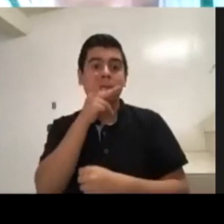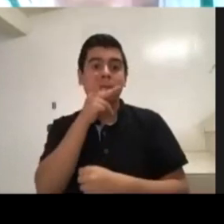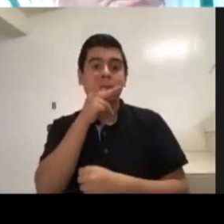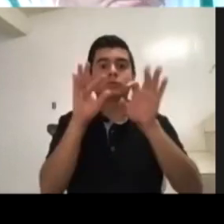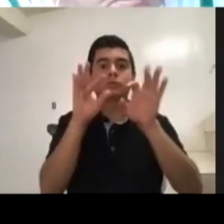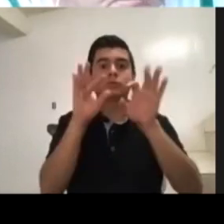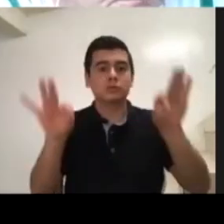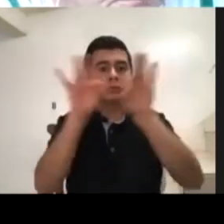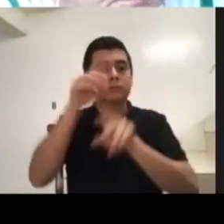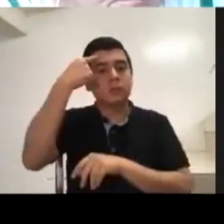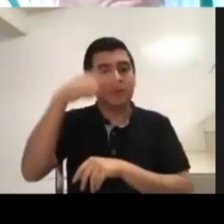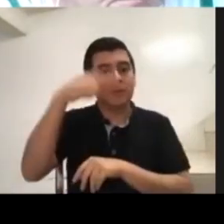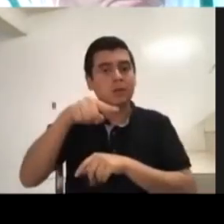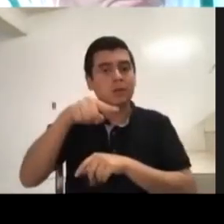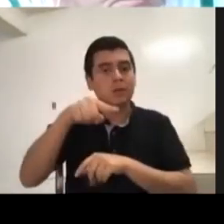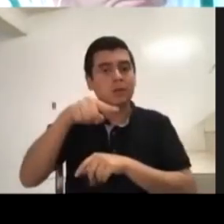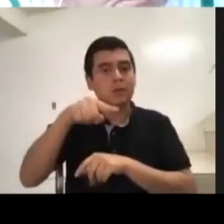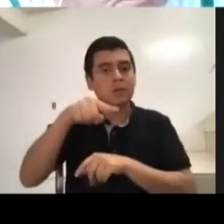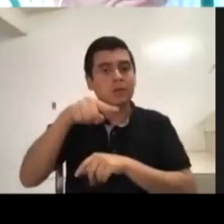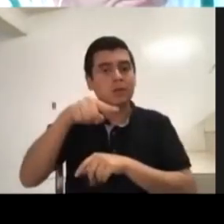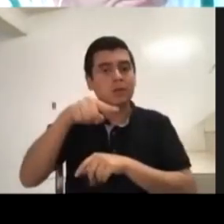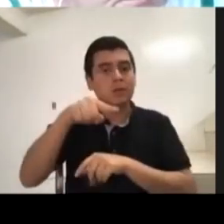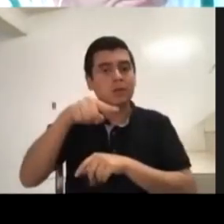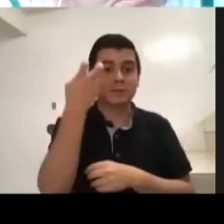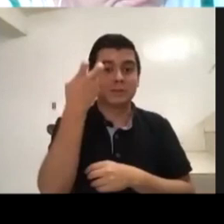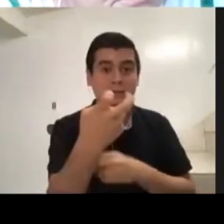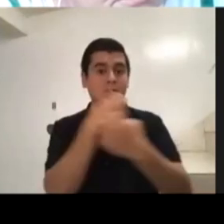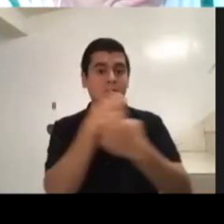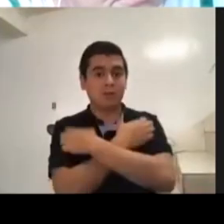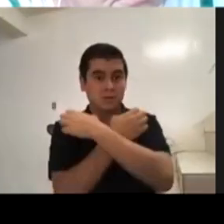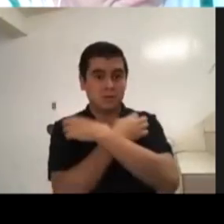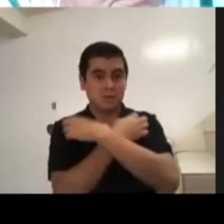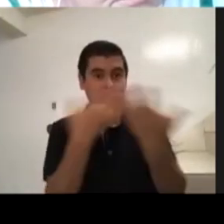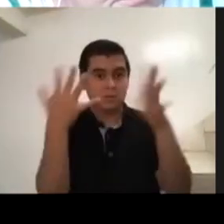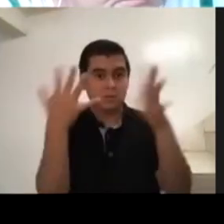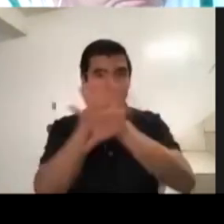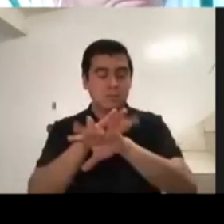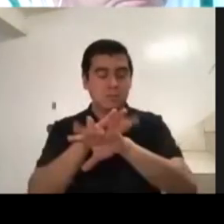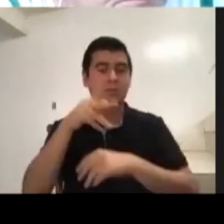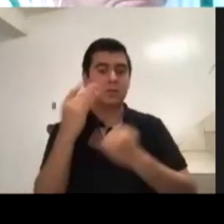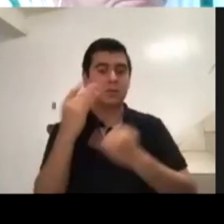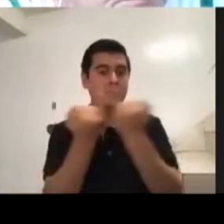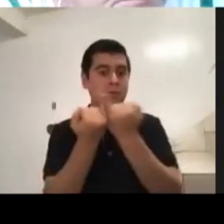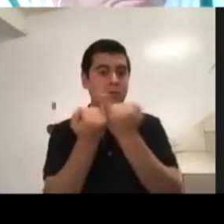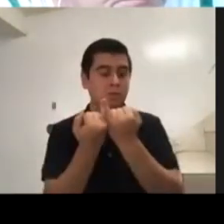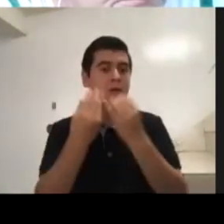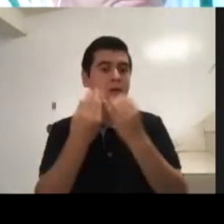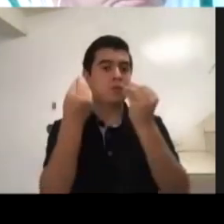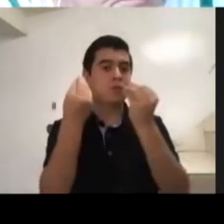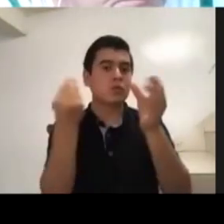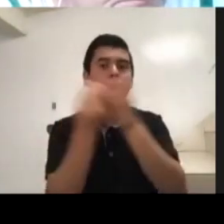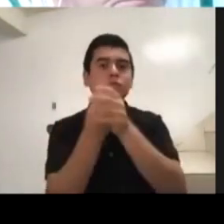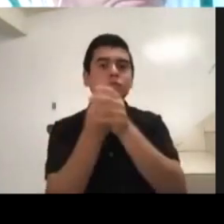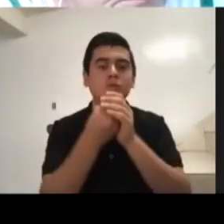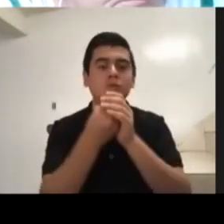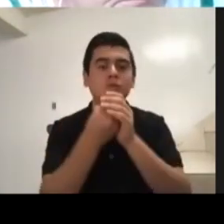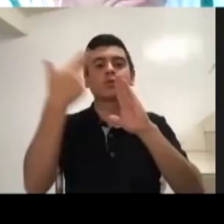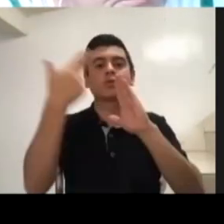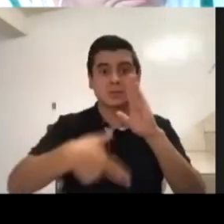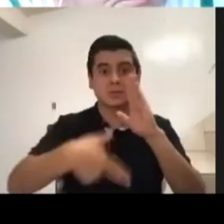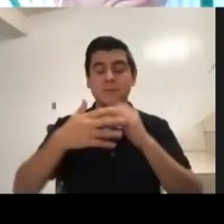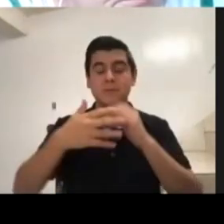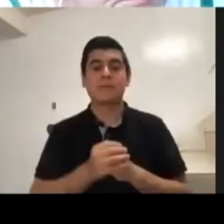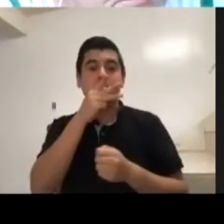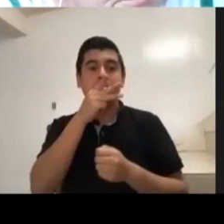inclusiva. En muchos de nuestros cursos y talleres son madres y padres de familia quienes invitan a la